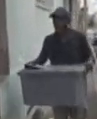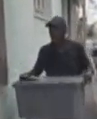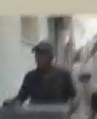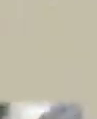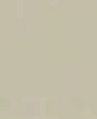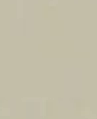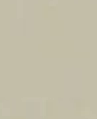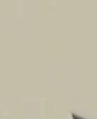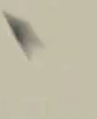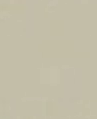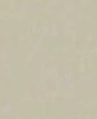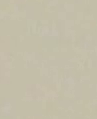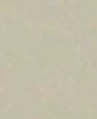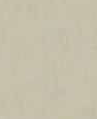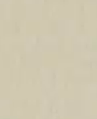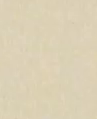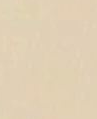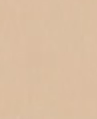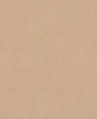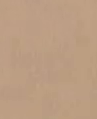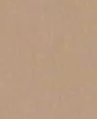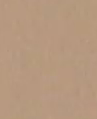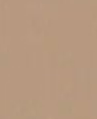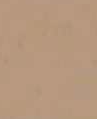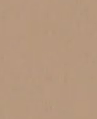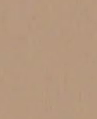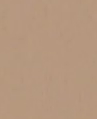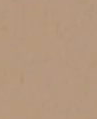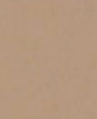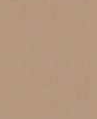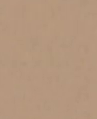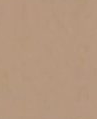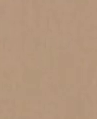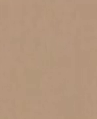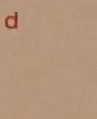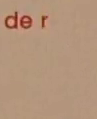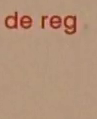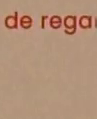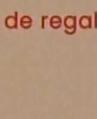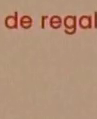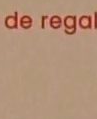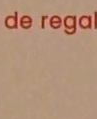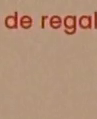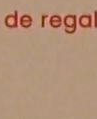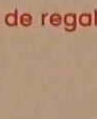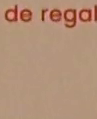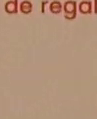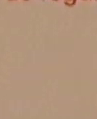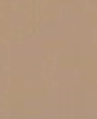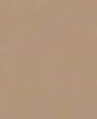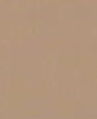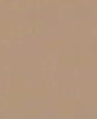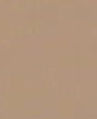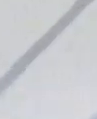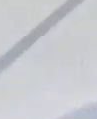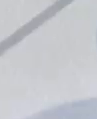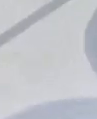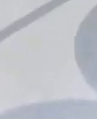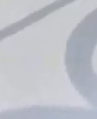regalías en el pago, como son ofertas especiales de combos para días festivos y tarjetas de regalo.